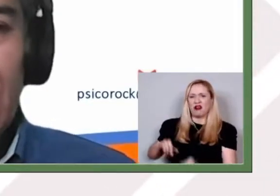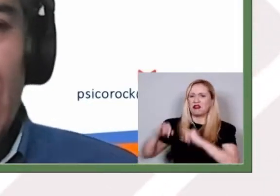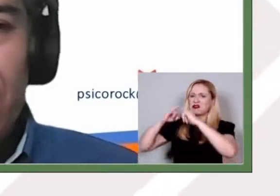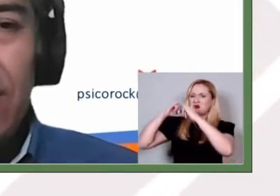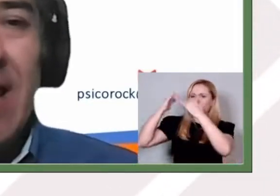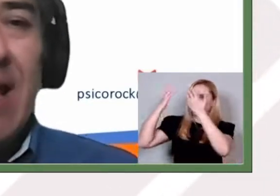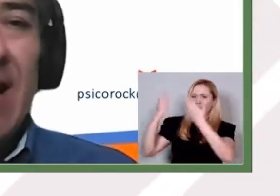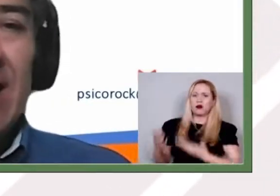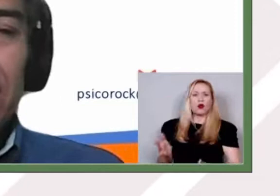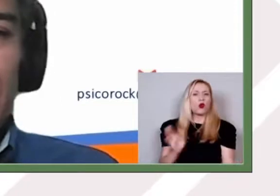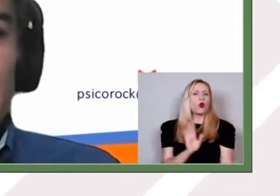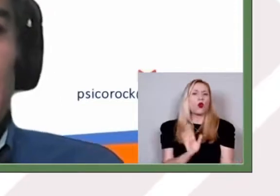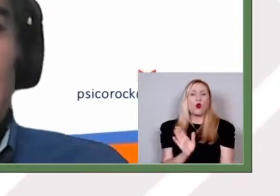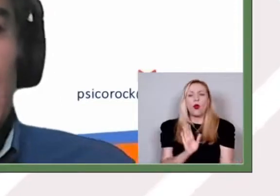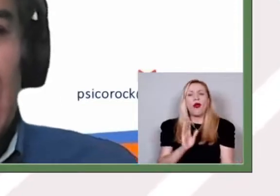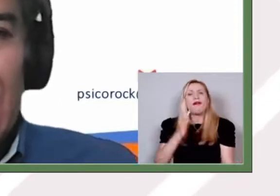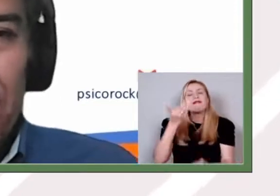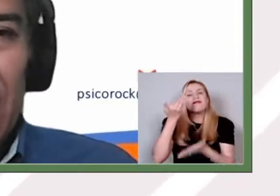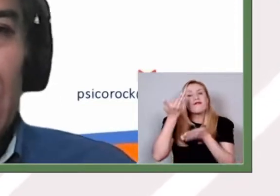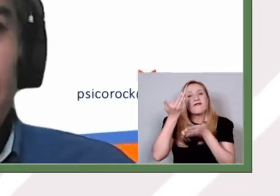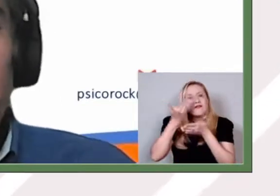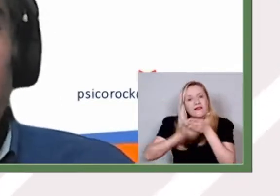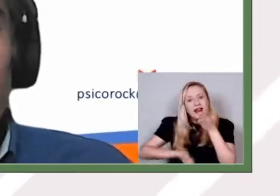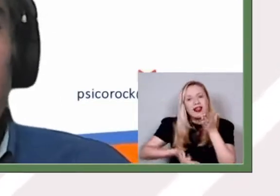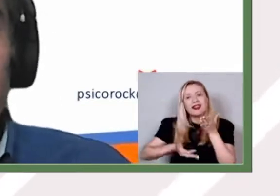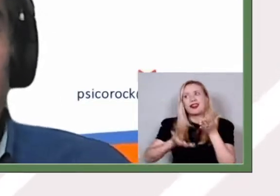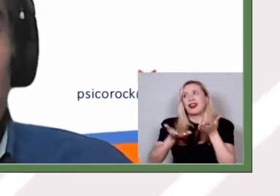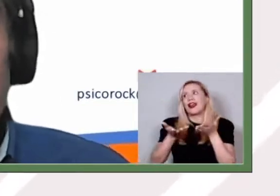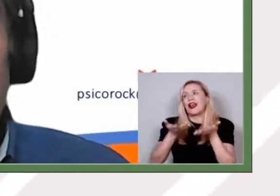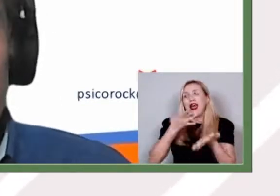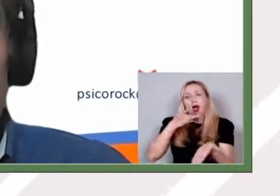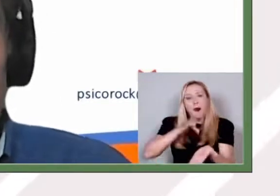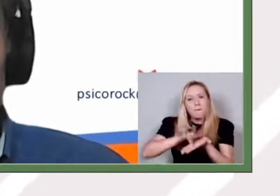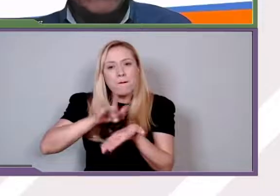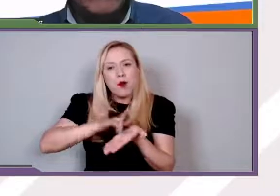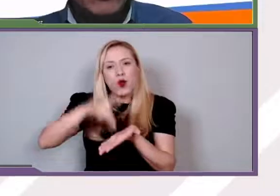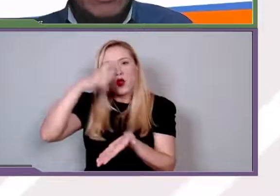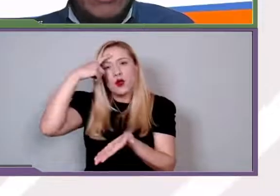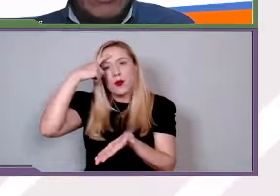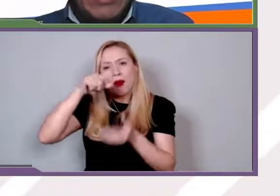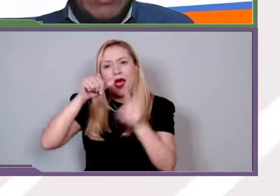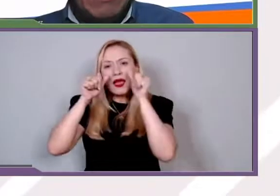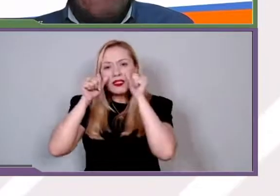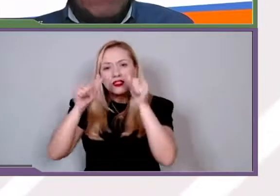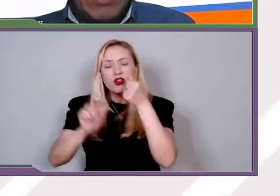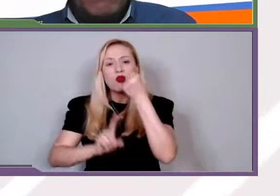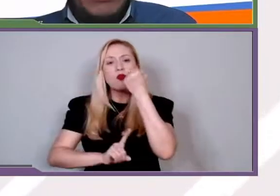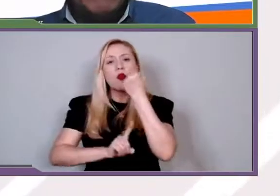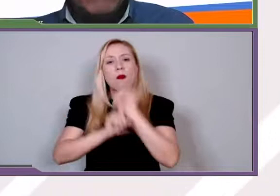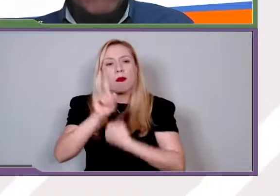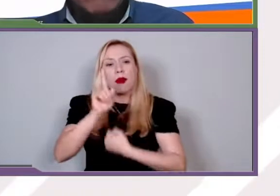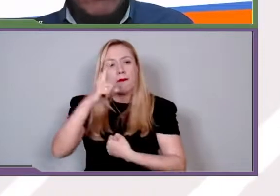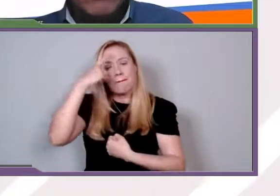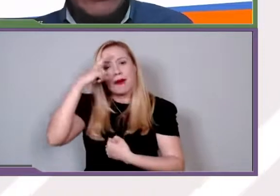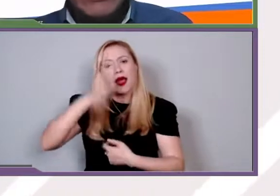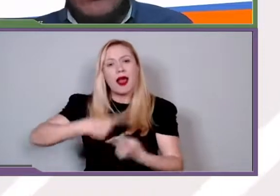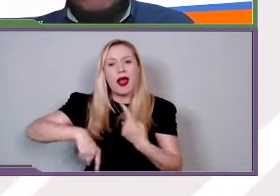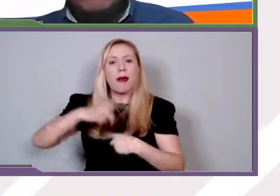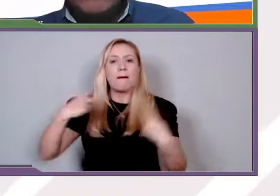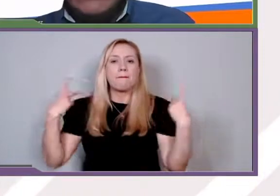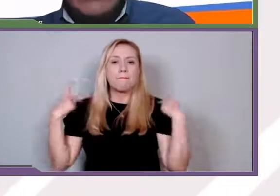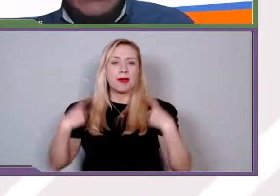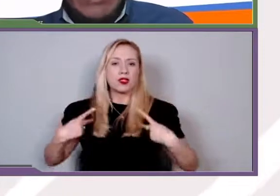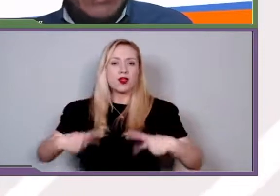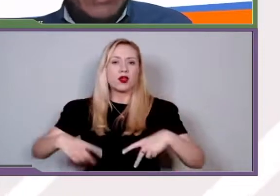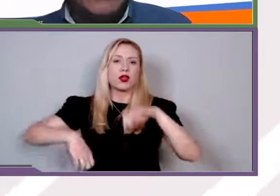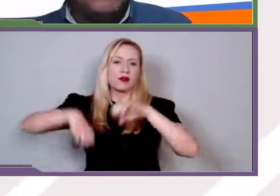que faltaron las medidas, las herramientas para poder afrontar esta situación para con las personas mayores.